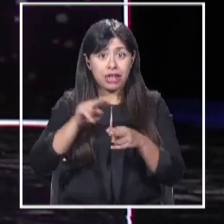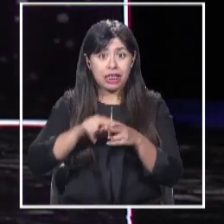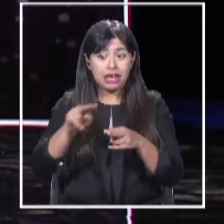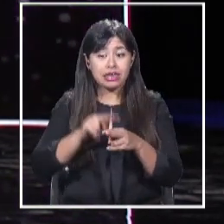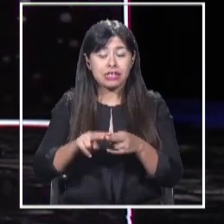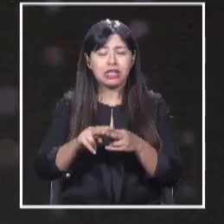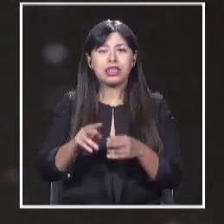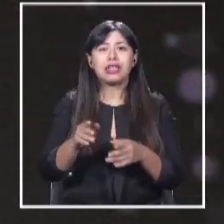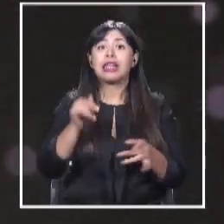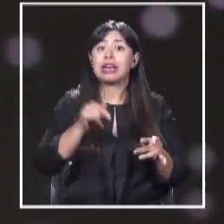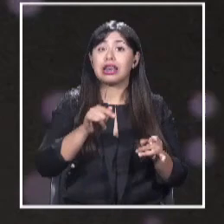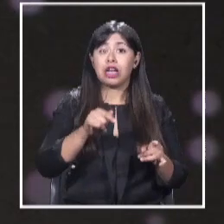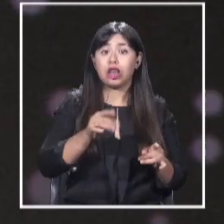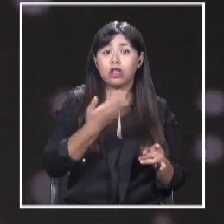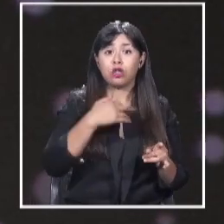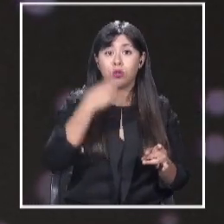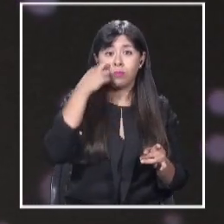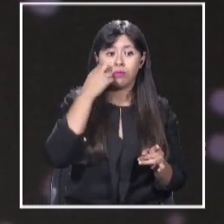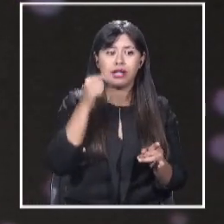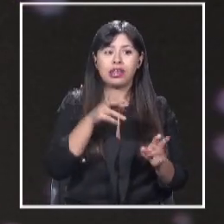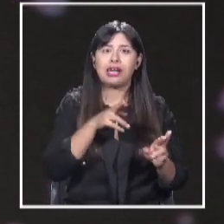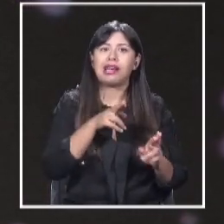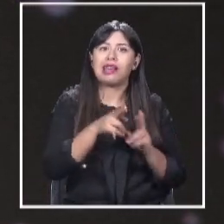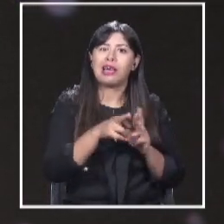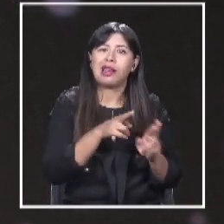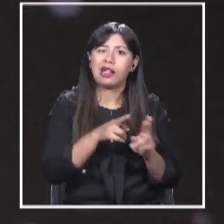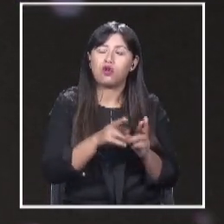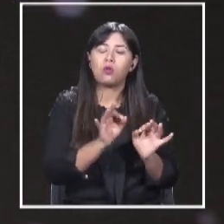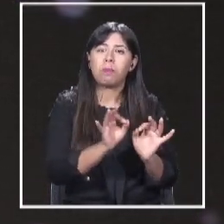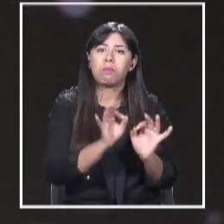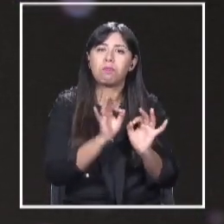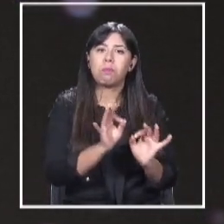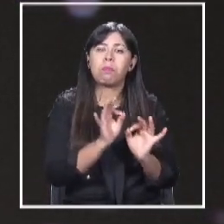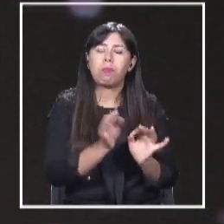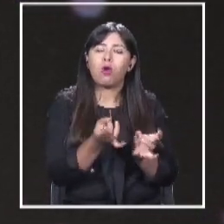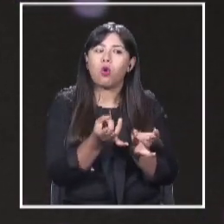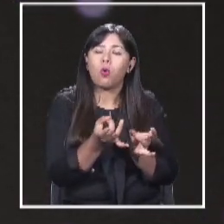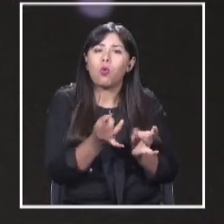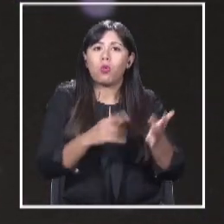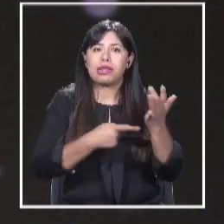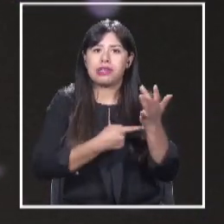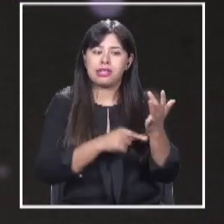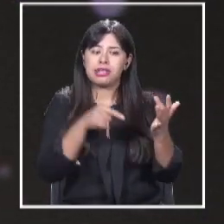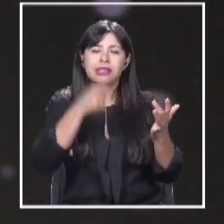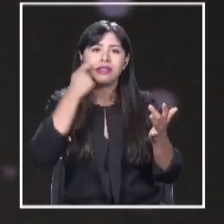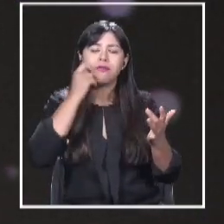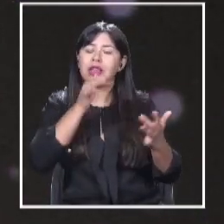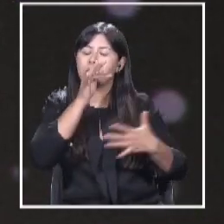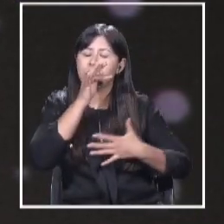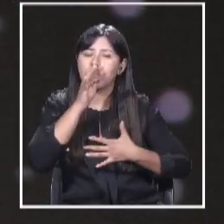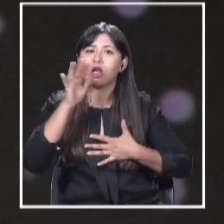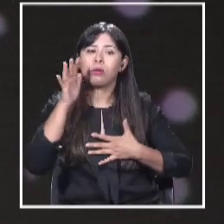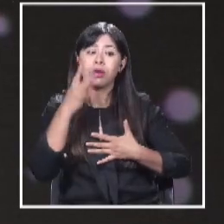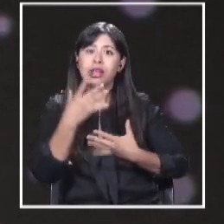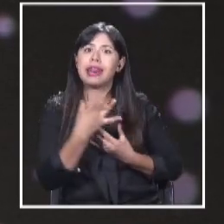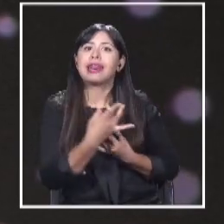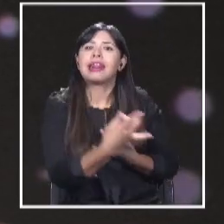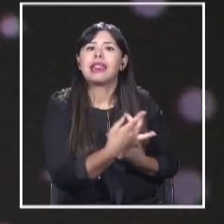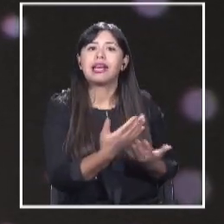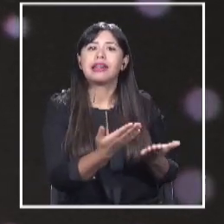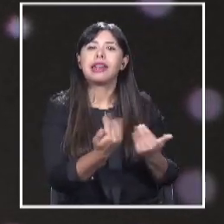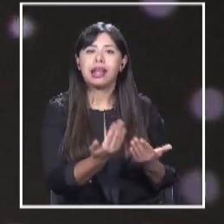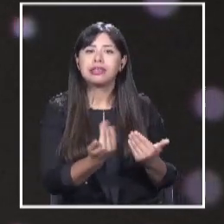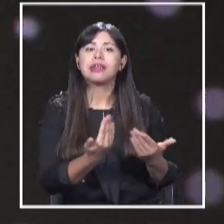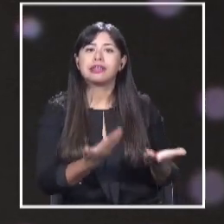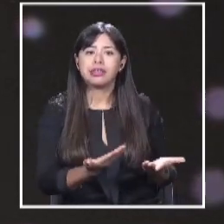desarrollado una relación muy particular con esa tecnología. Es una relación de compromiso, de dependencia.